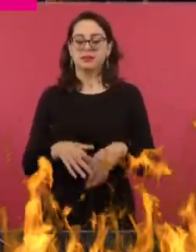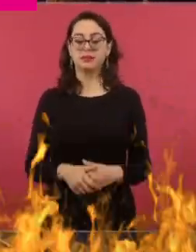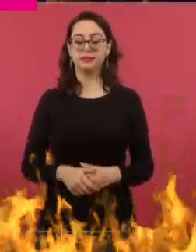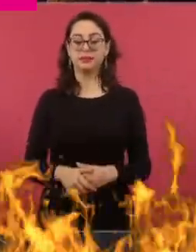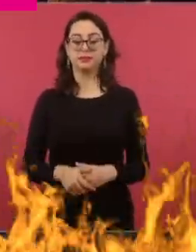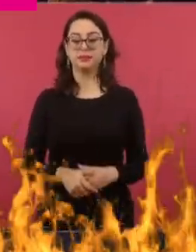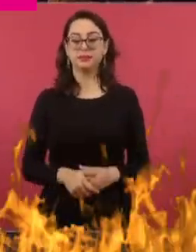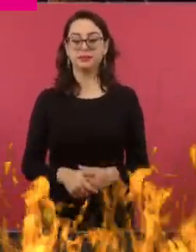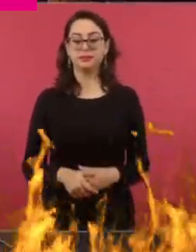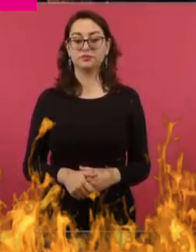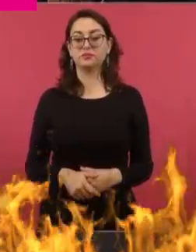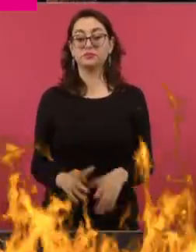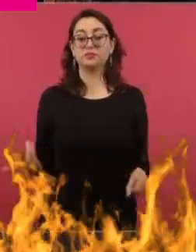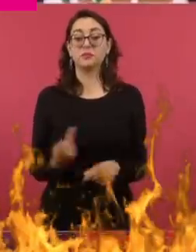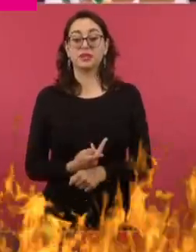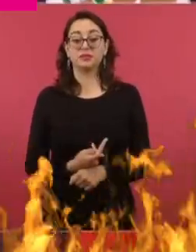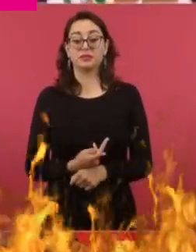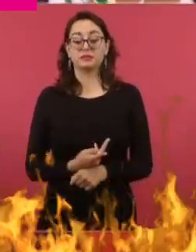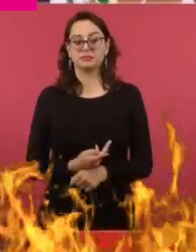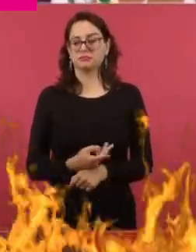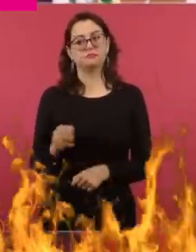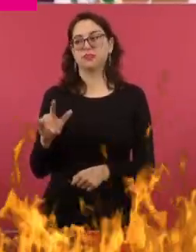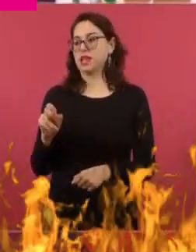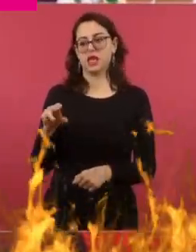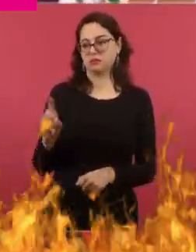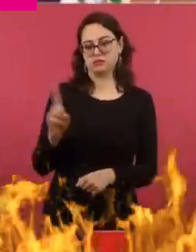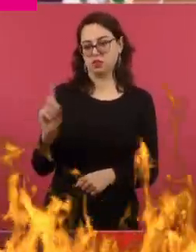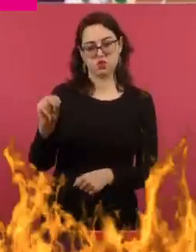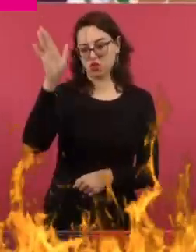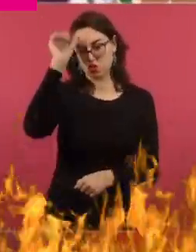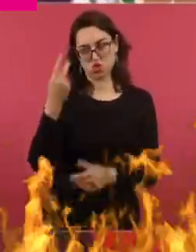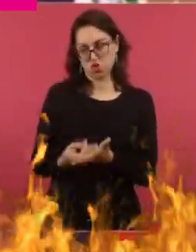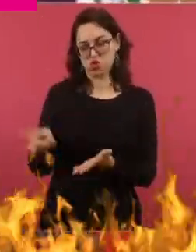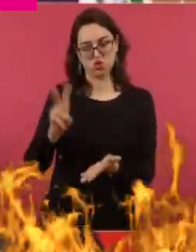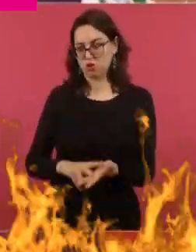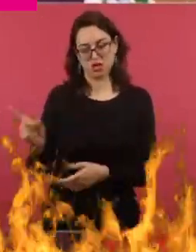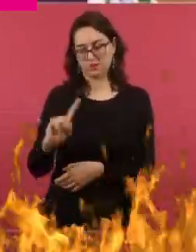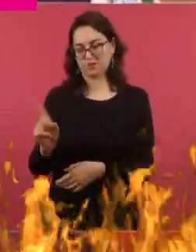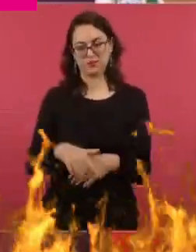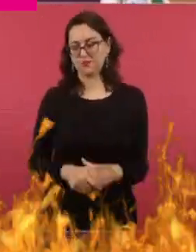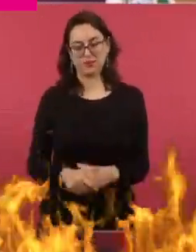información que se opusieron los de Milenio. Dijeron, no, aquí o allá. Pero luego